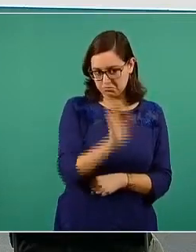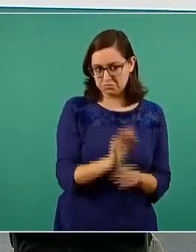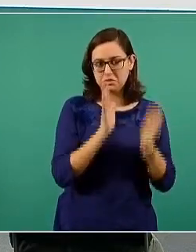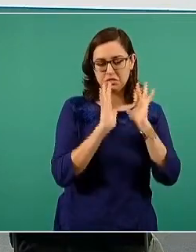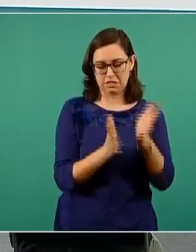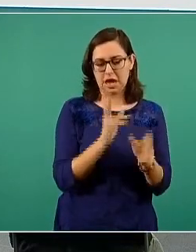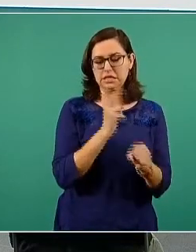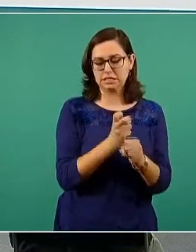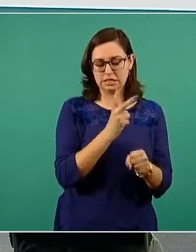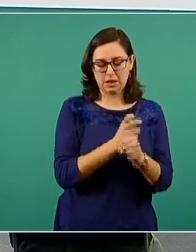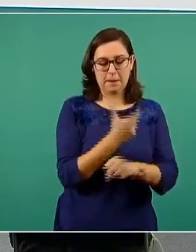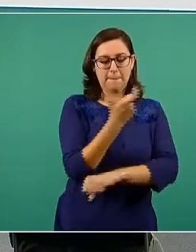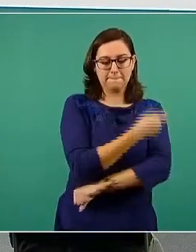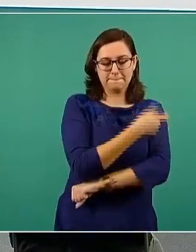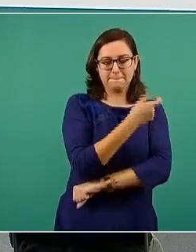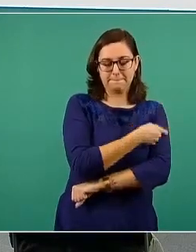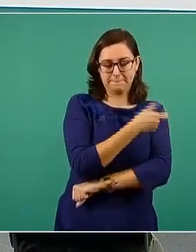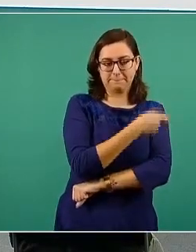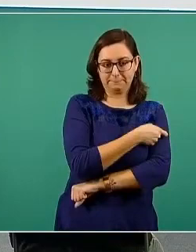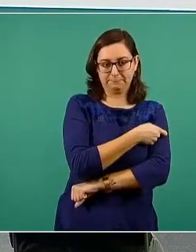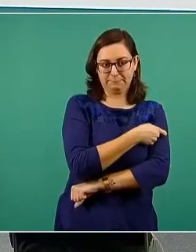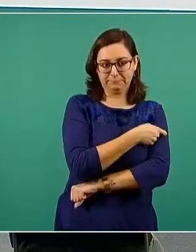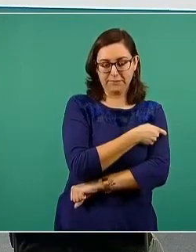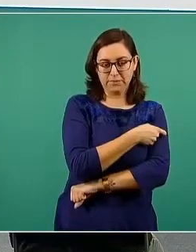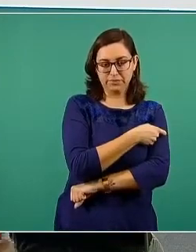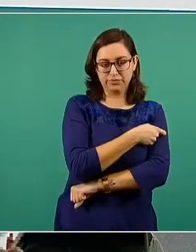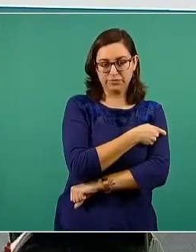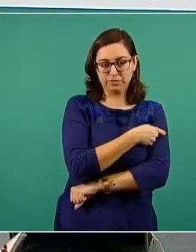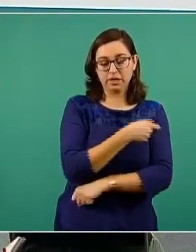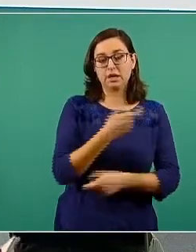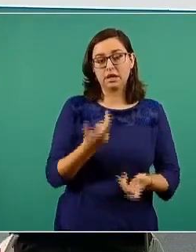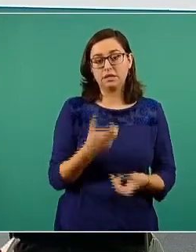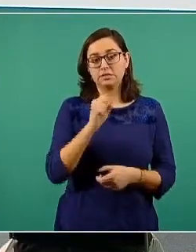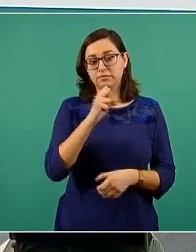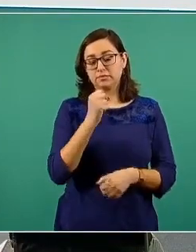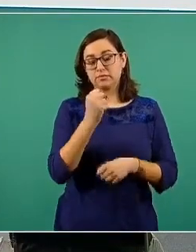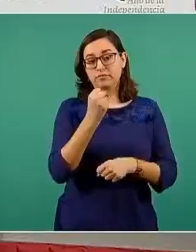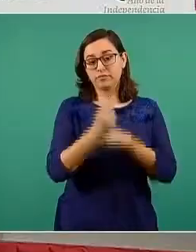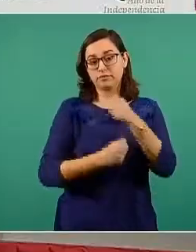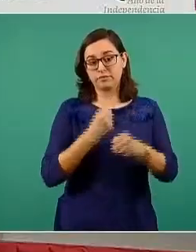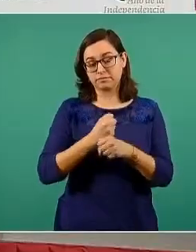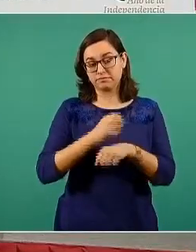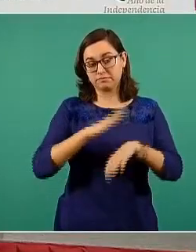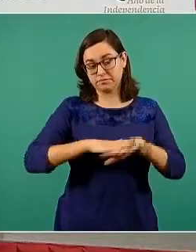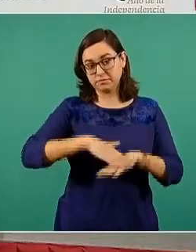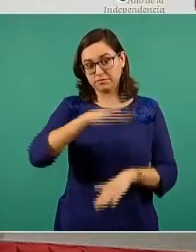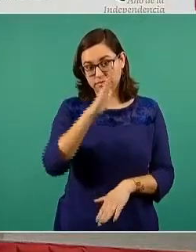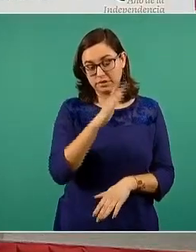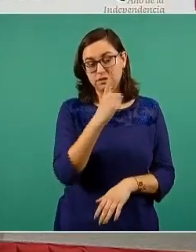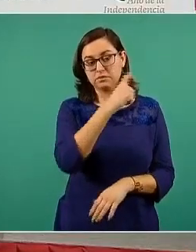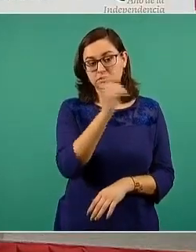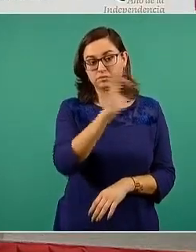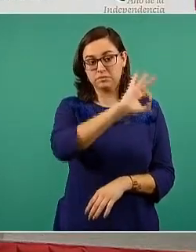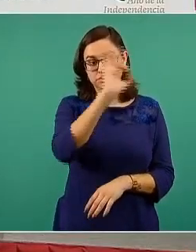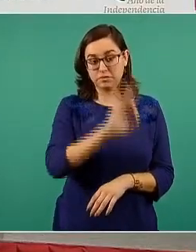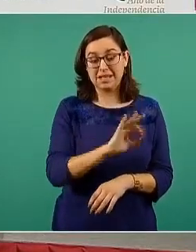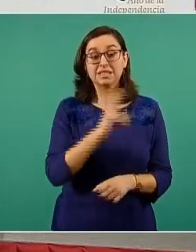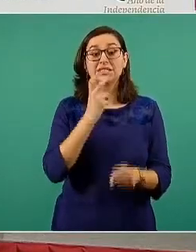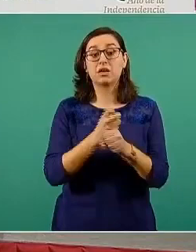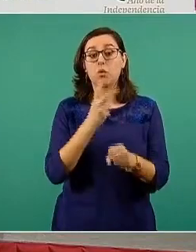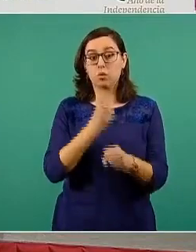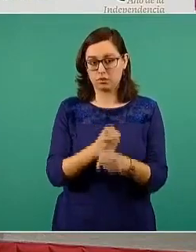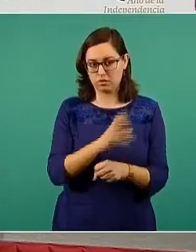nacional. Por supuesto, ya al 100% de las personas de más de 60 años. Y 85% en segundas